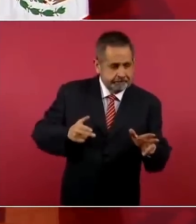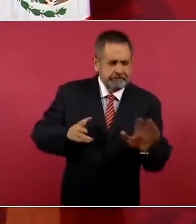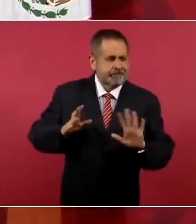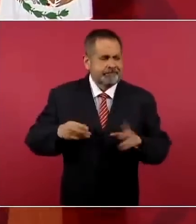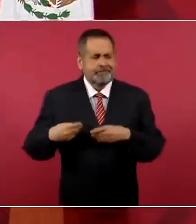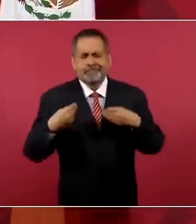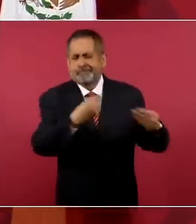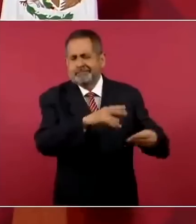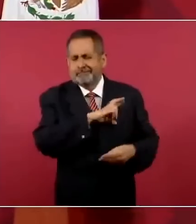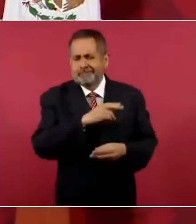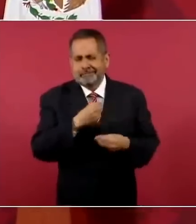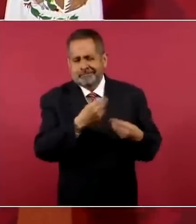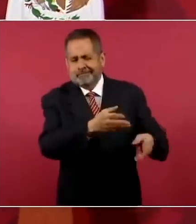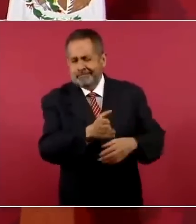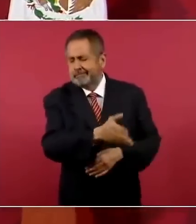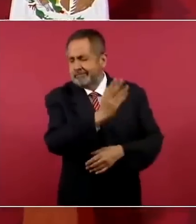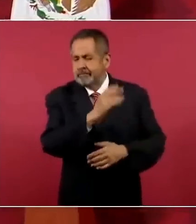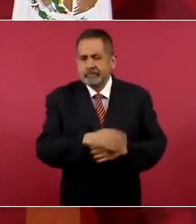Lo consideran todavía